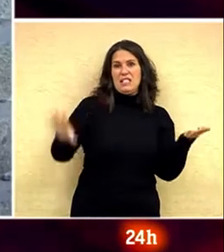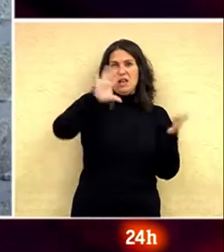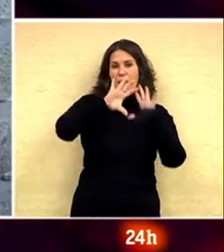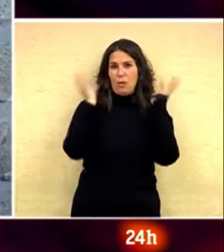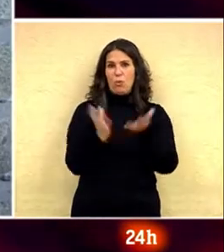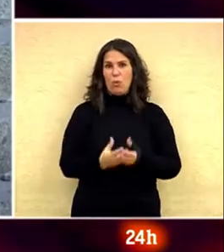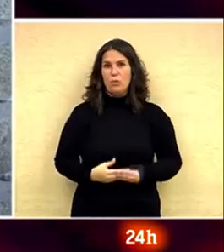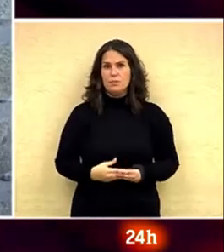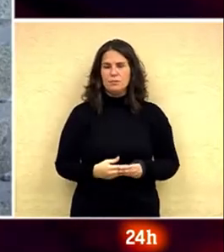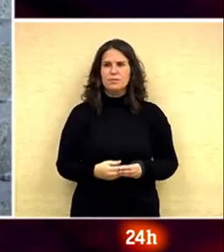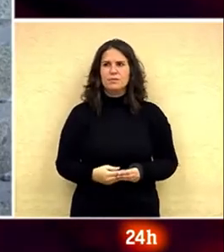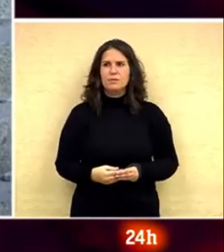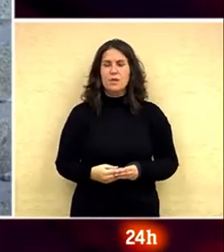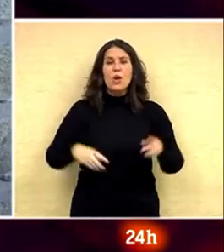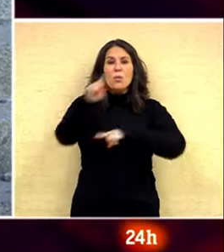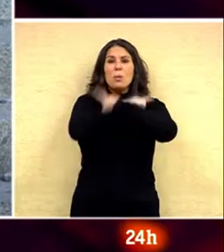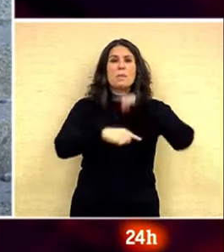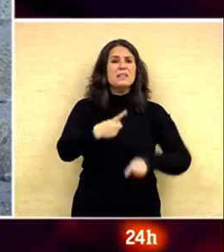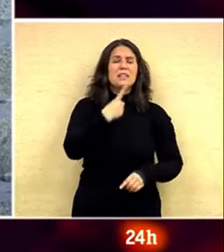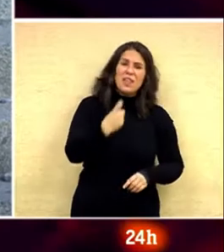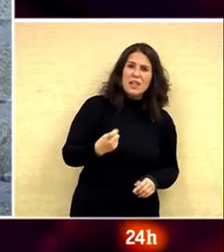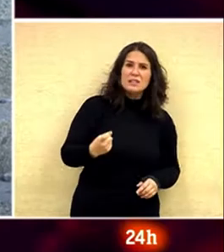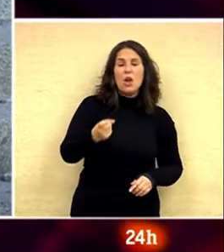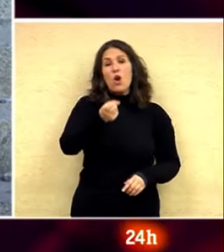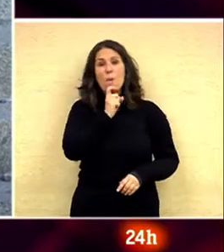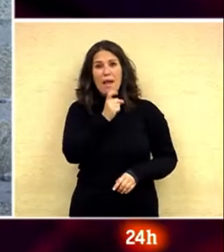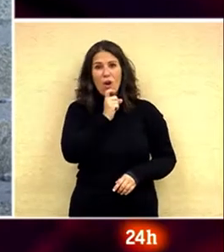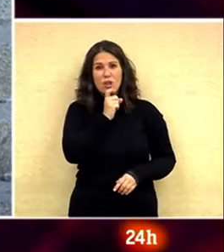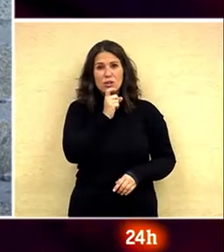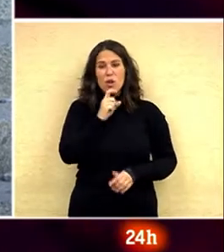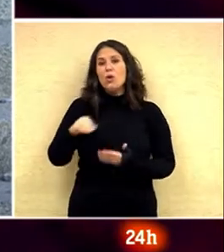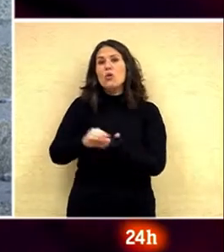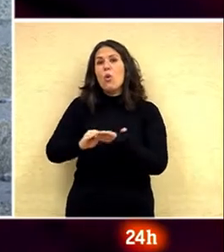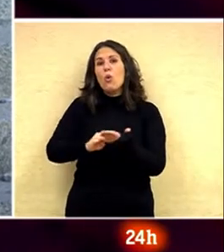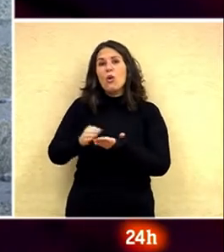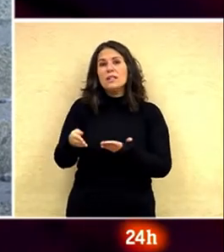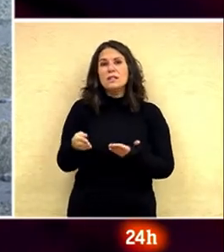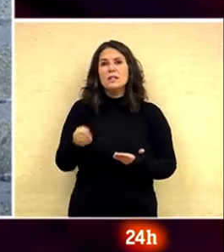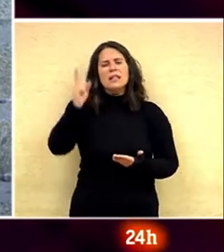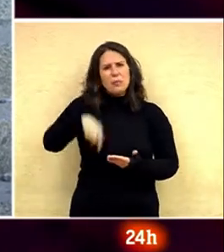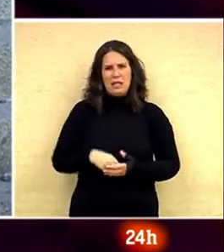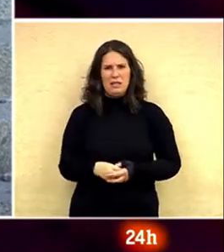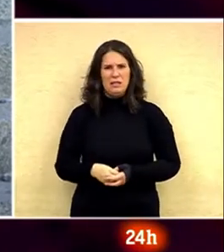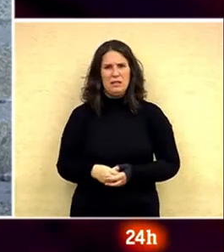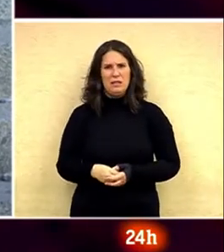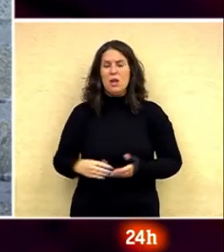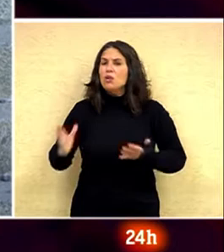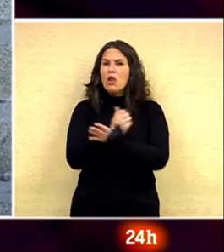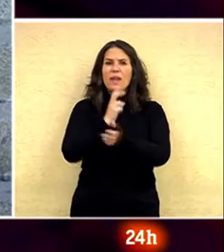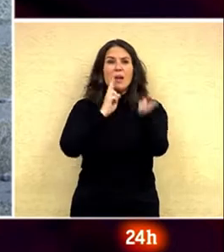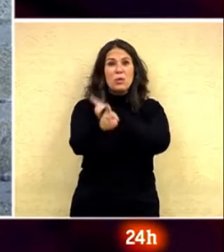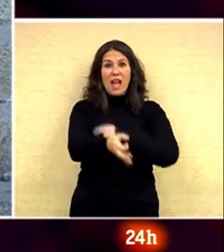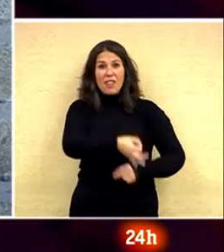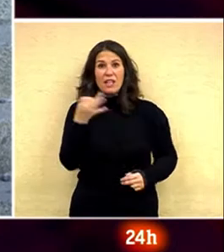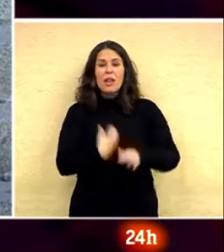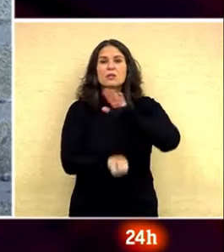sociedades. Frente a problemas difíciles y complejos, las soluciones lo son también. Toda